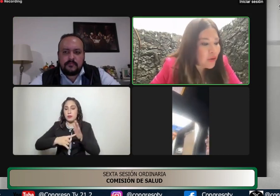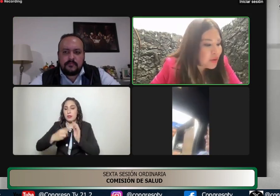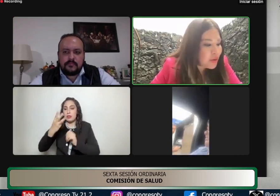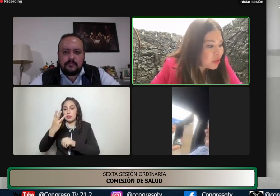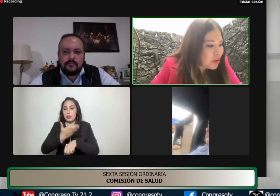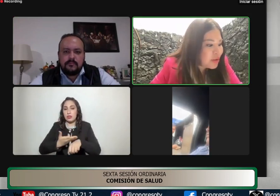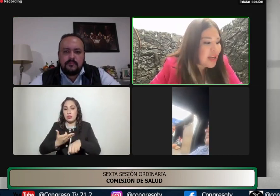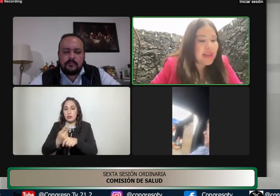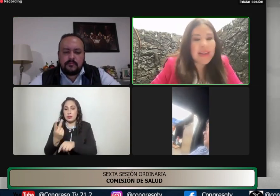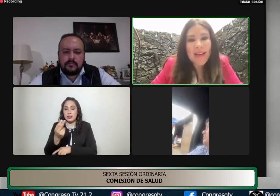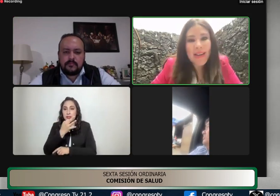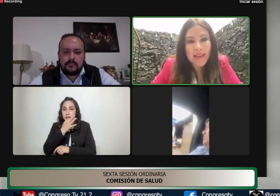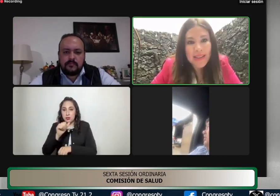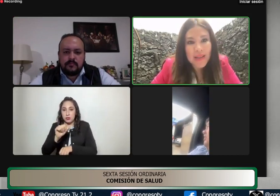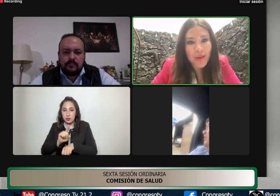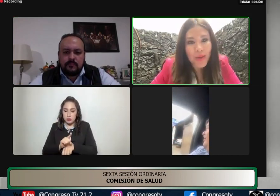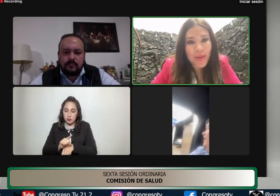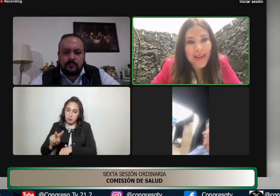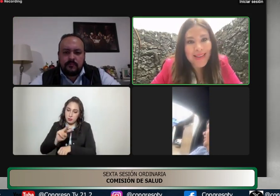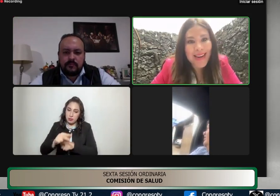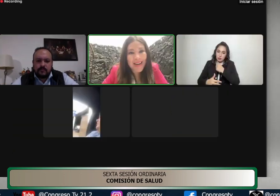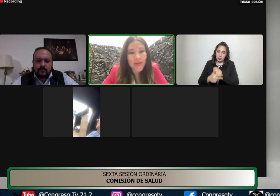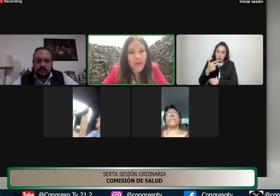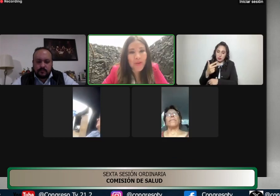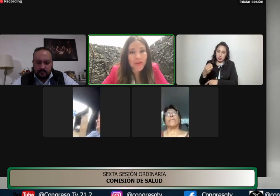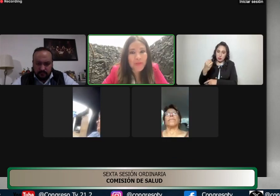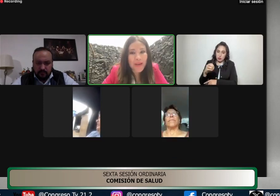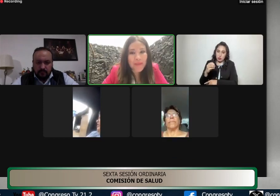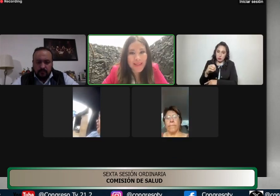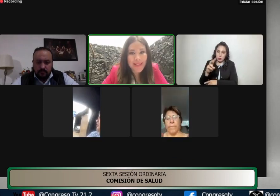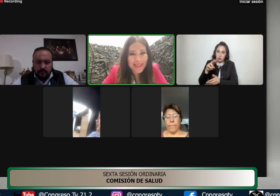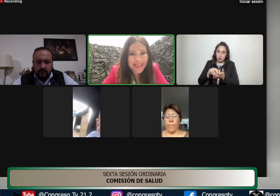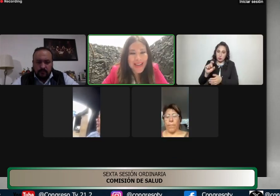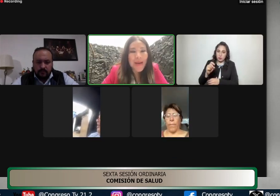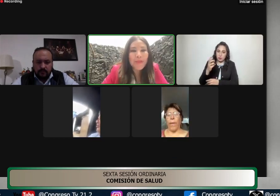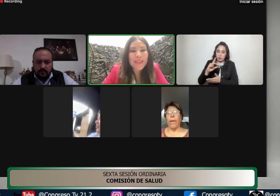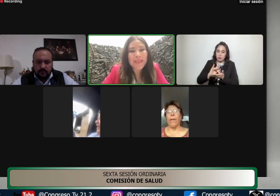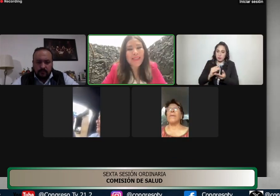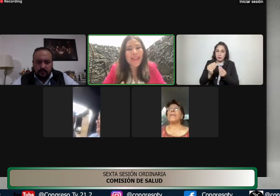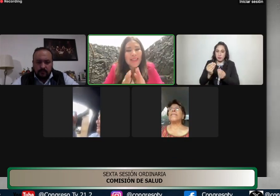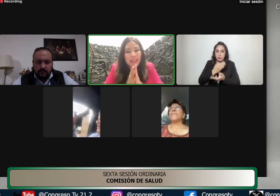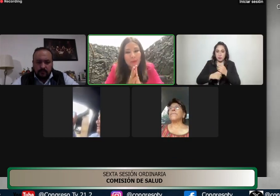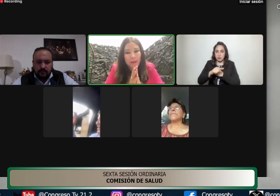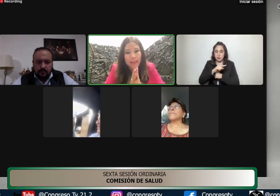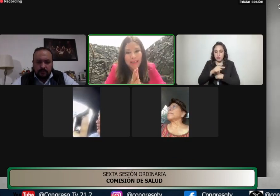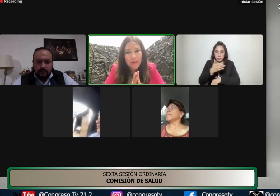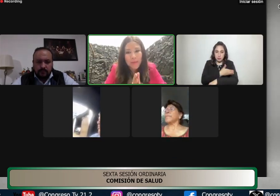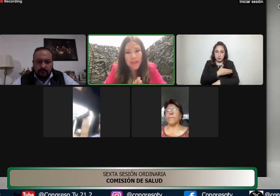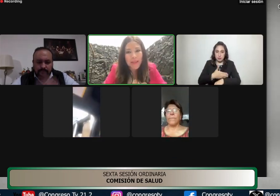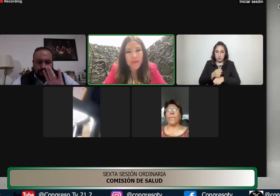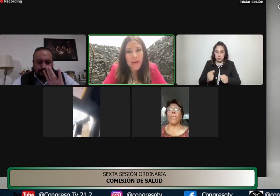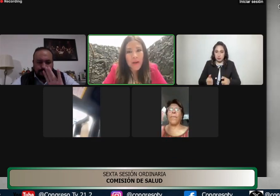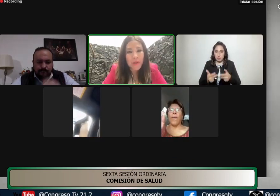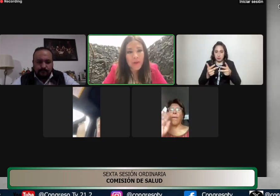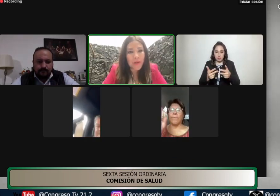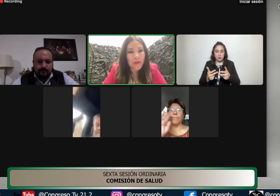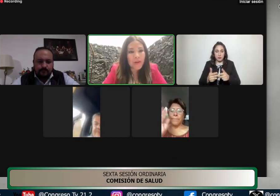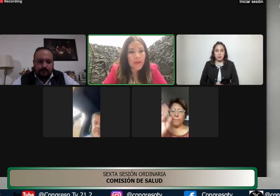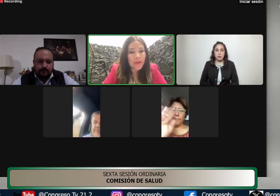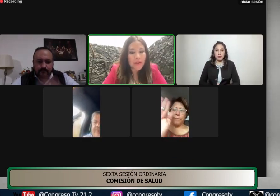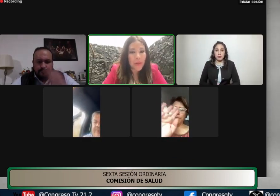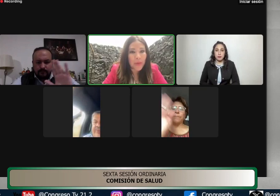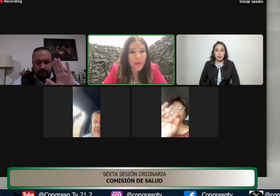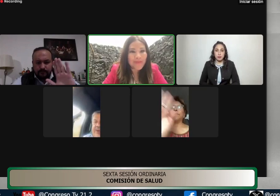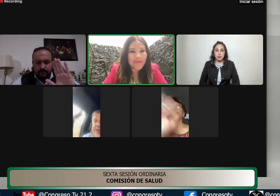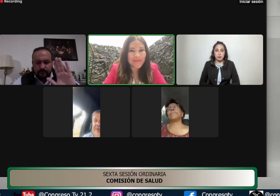veinticinco minutos del día trece de octubre del año dos mil veintitrés muchísimas gracias compañeras y compañeros por todo